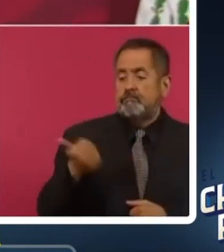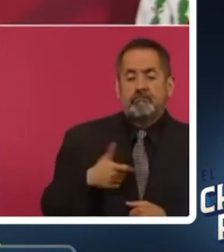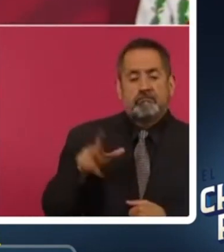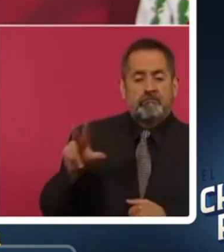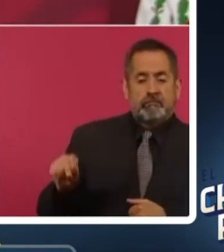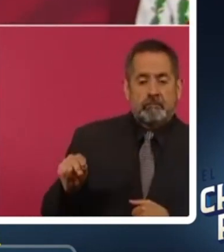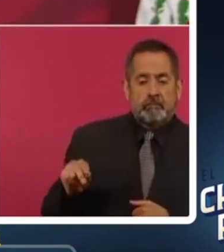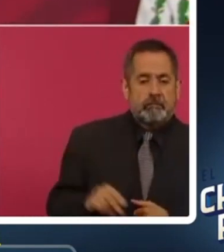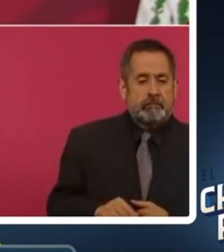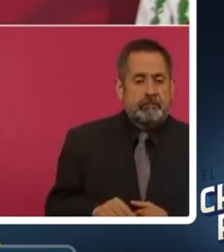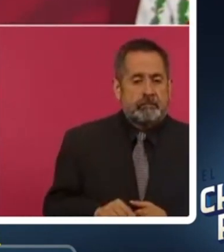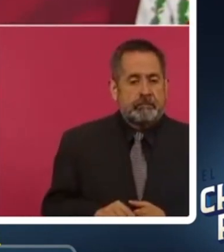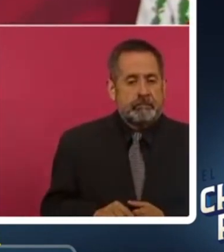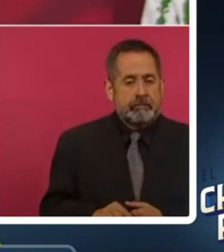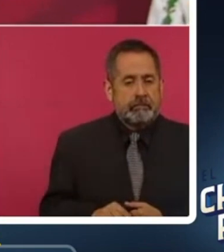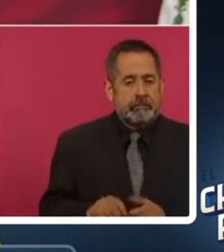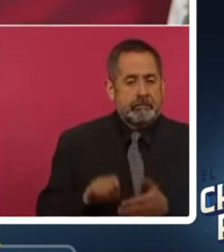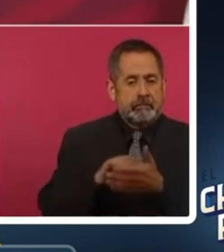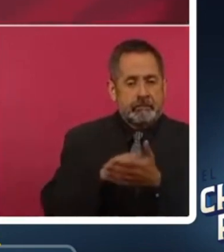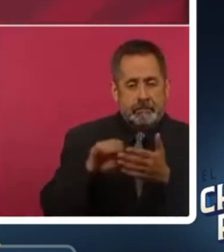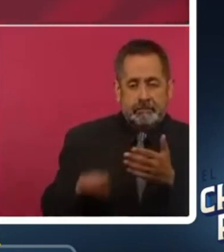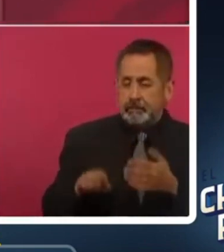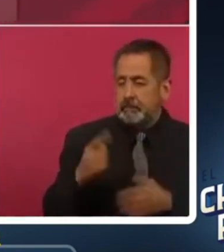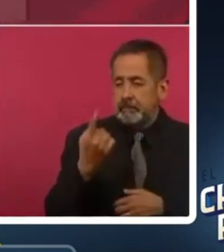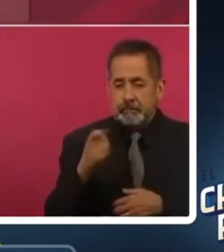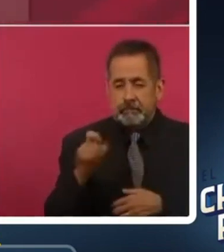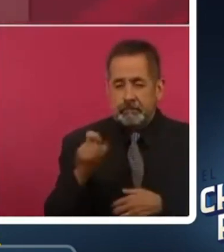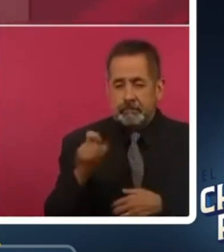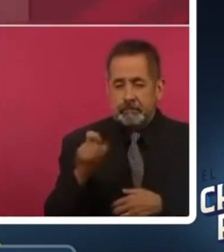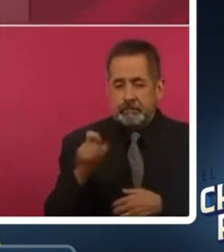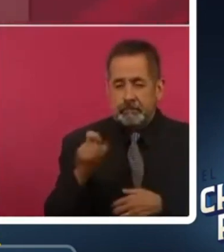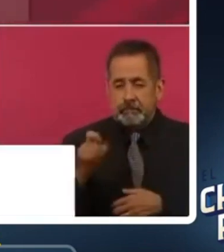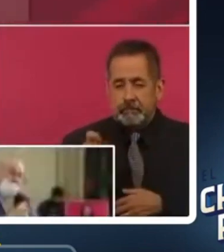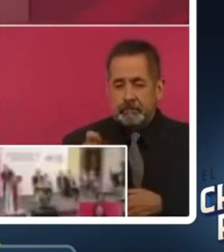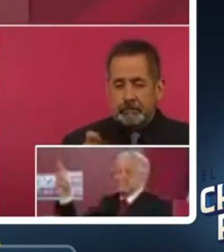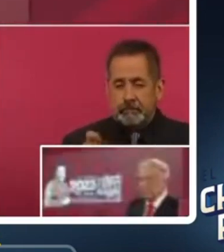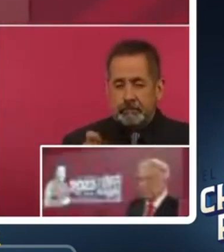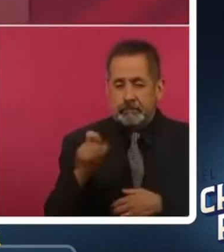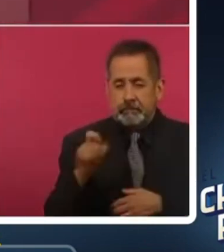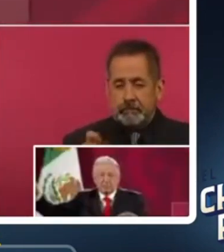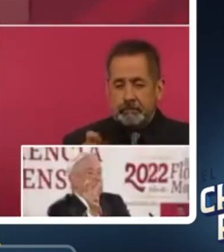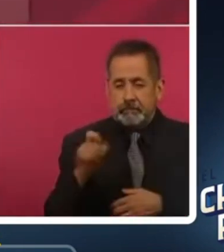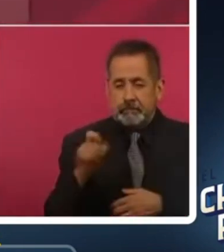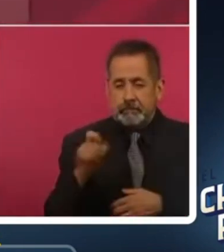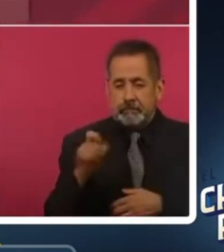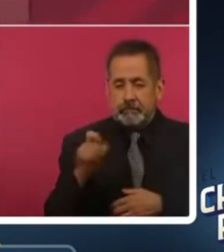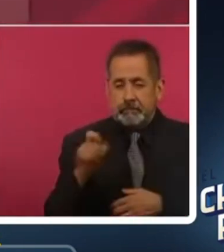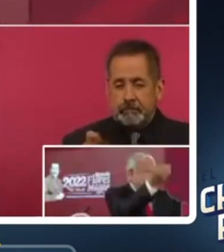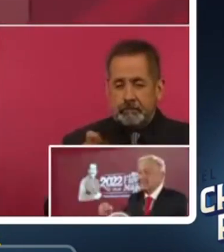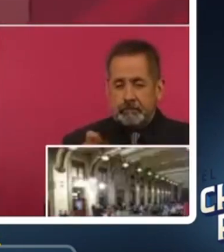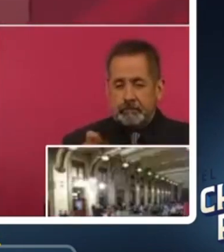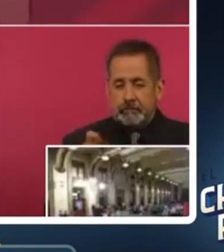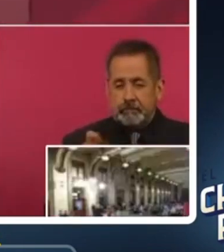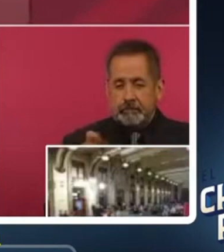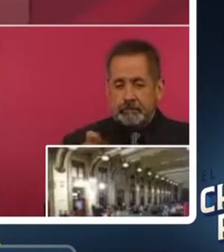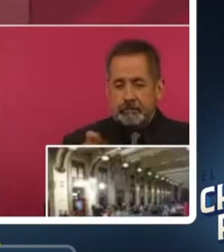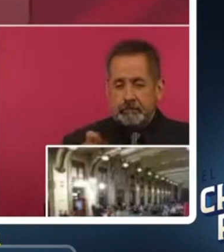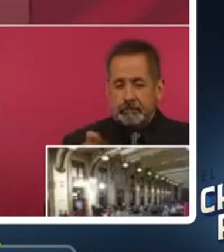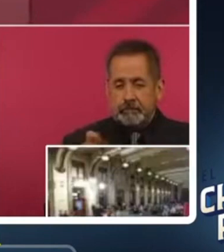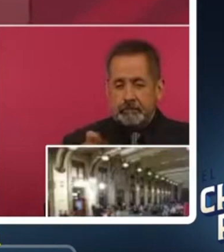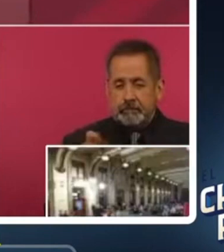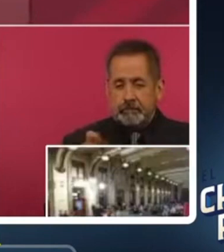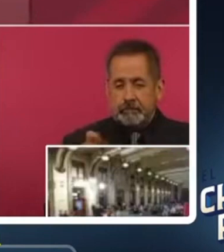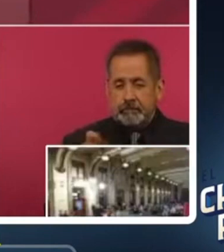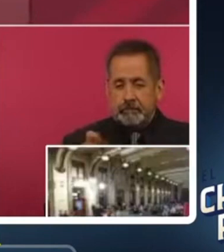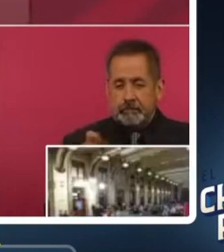A los que contestaban bien 122. Antes de poner lo del presidente, la invitación a médicos cubanos,